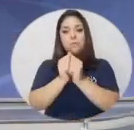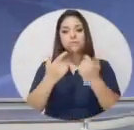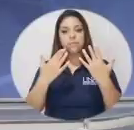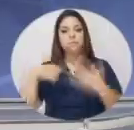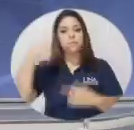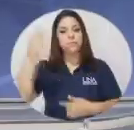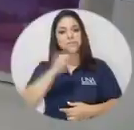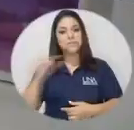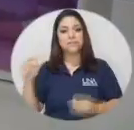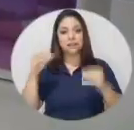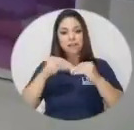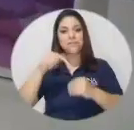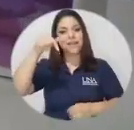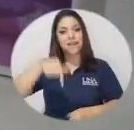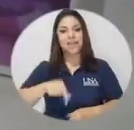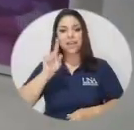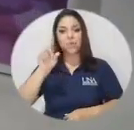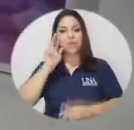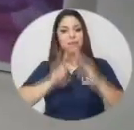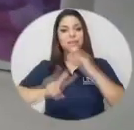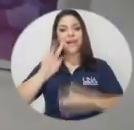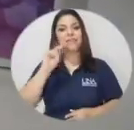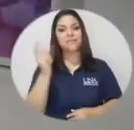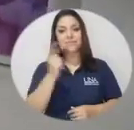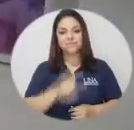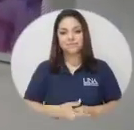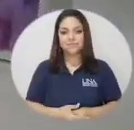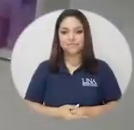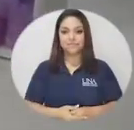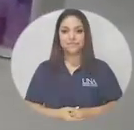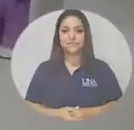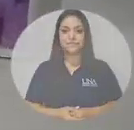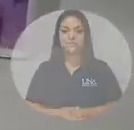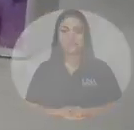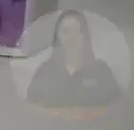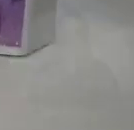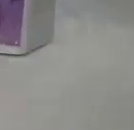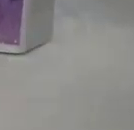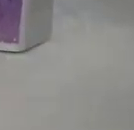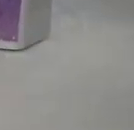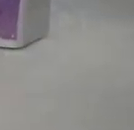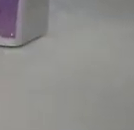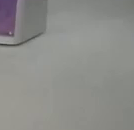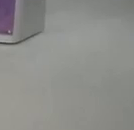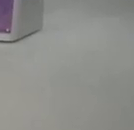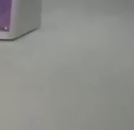e Instagram. Muchas gracias por acompañarnos. Les esperamos la próxima semana con más aquí en Una Mirada. Hasta pronto.